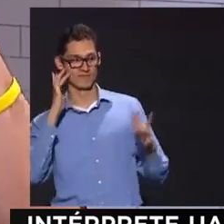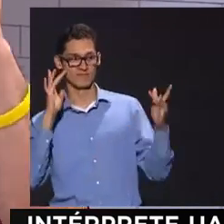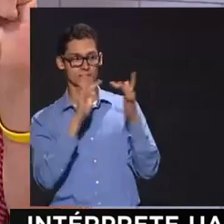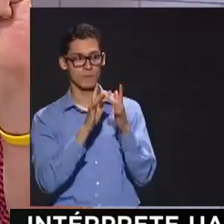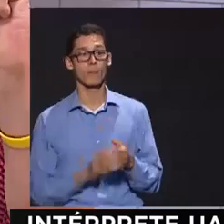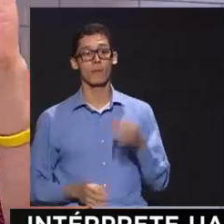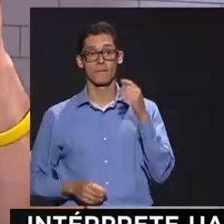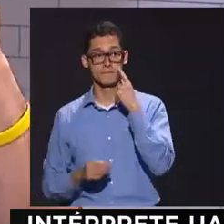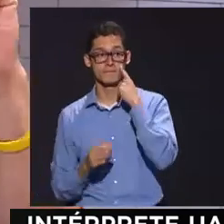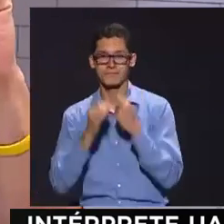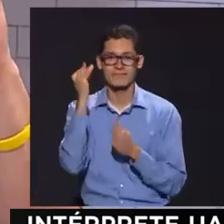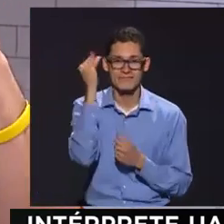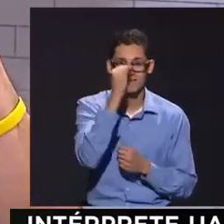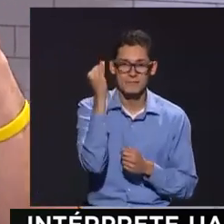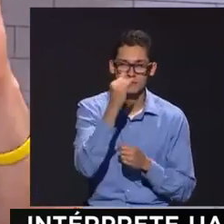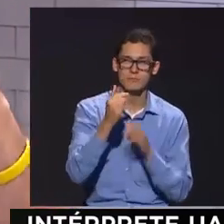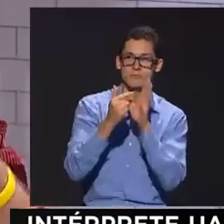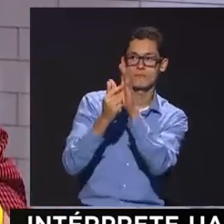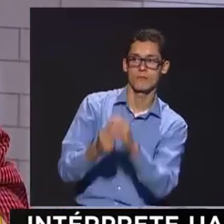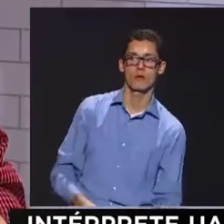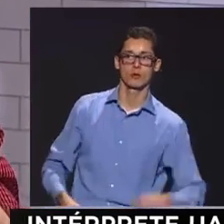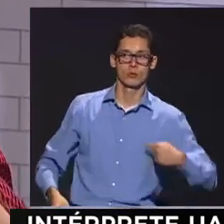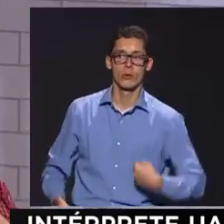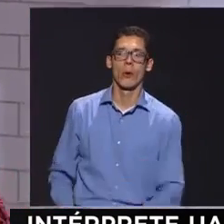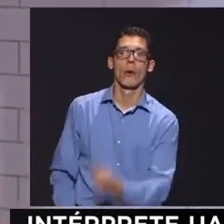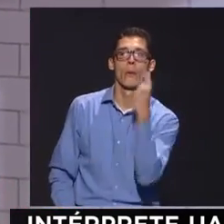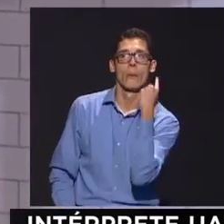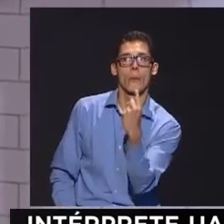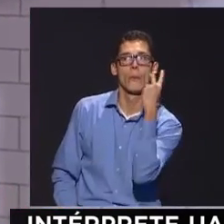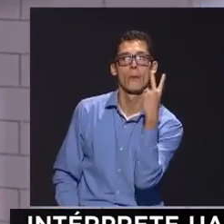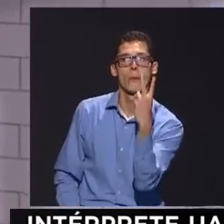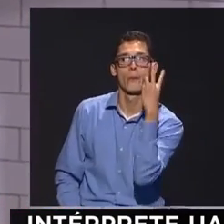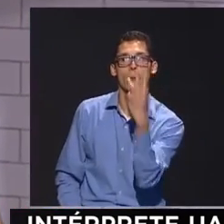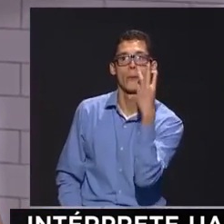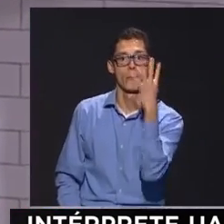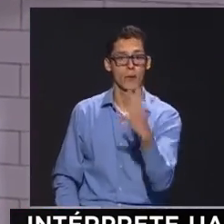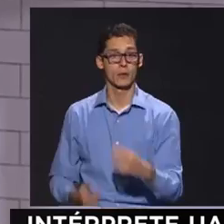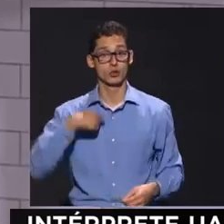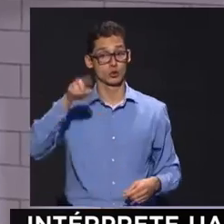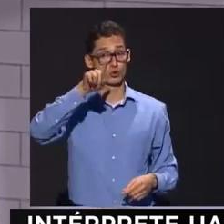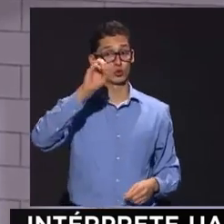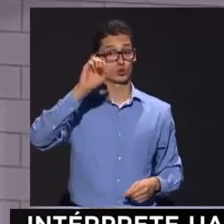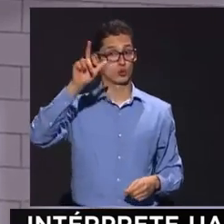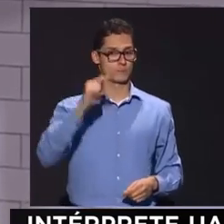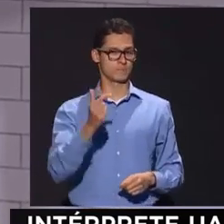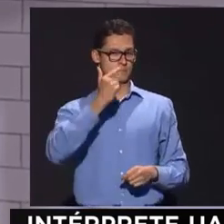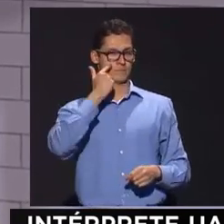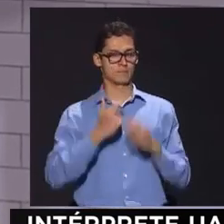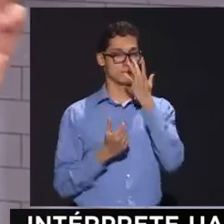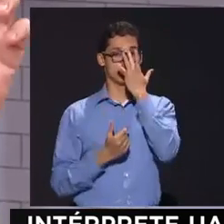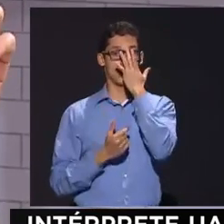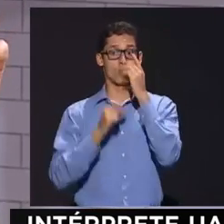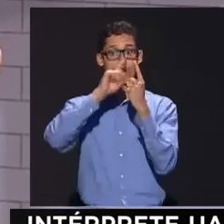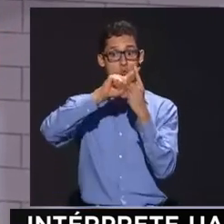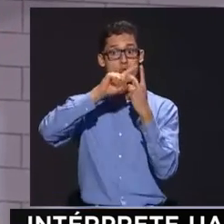contar que se vea bien en la cámara voy a contar mientras soplo vale yo cojo el sol y aquí vamos cuento primero cuatro